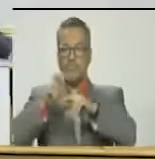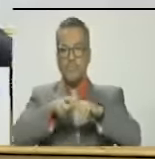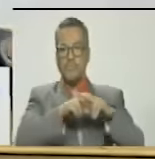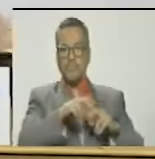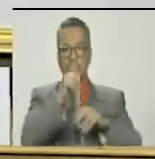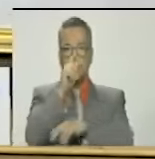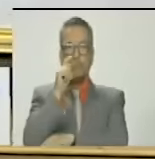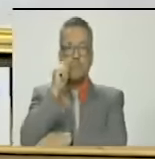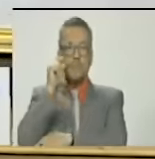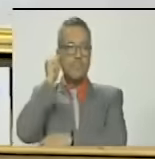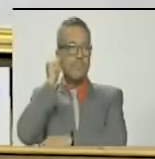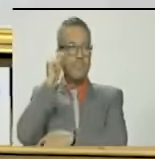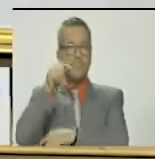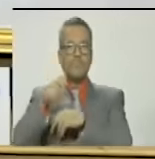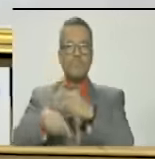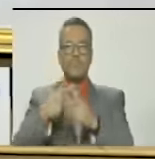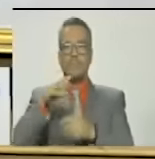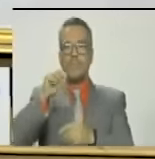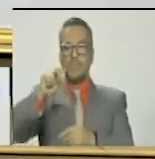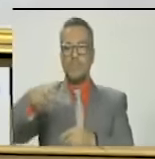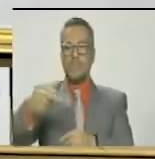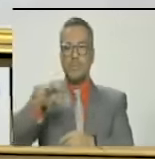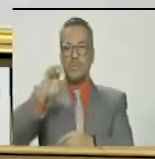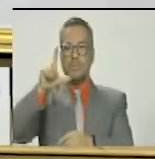diputadas, diputados. Ángel, por favor.